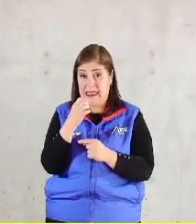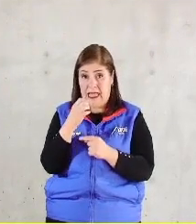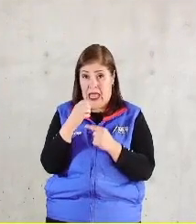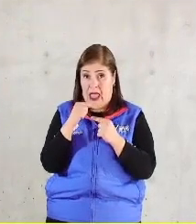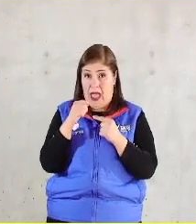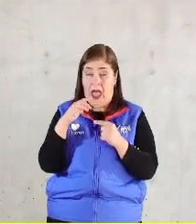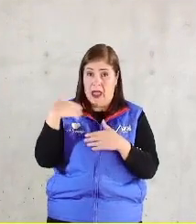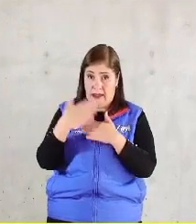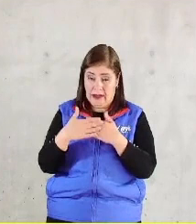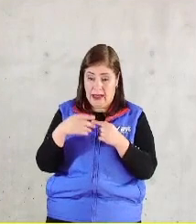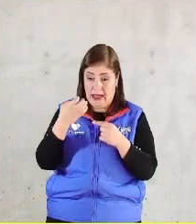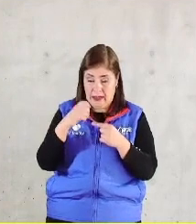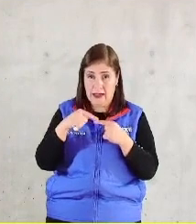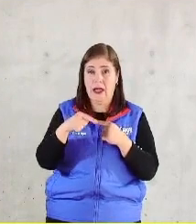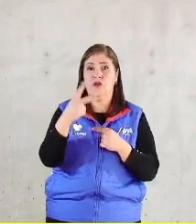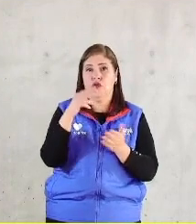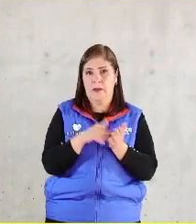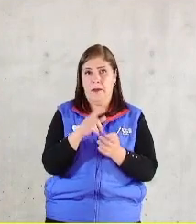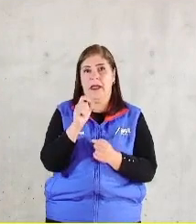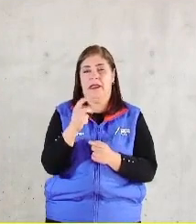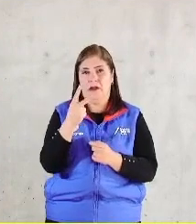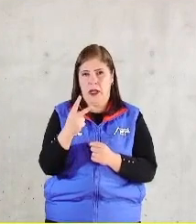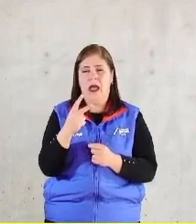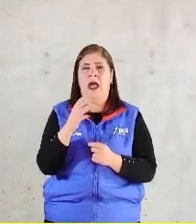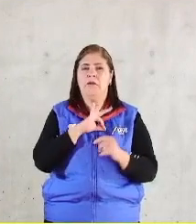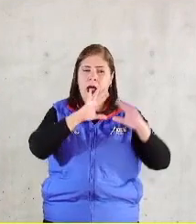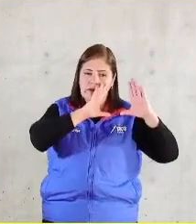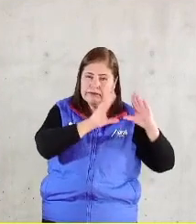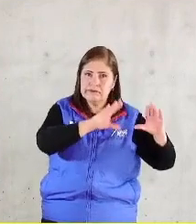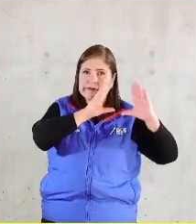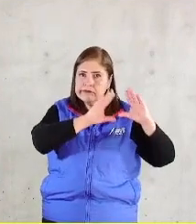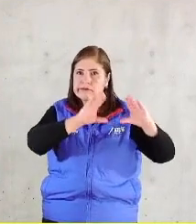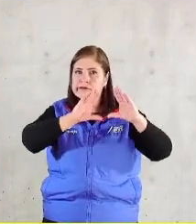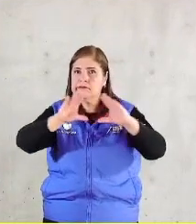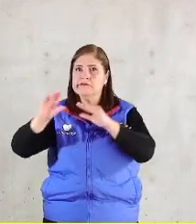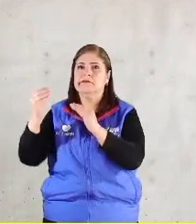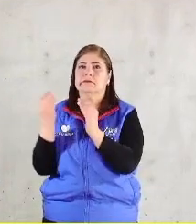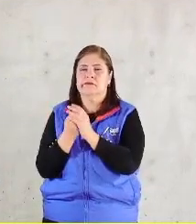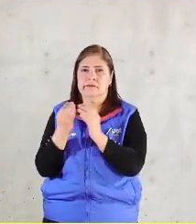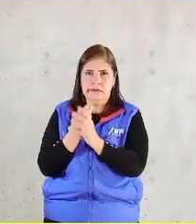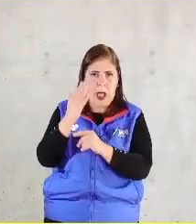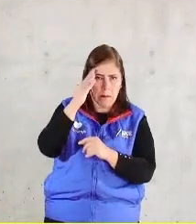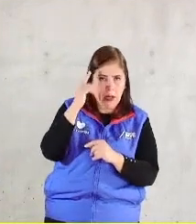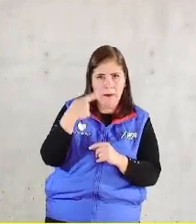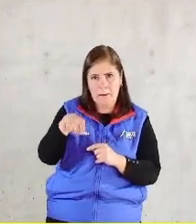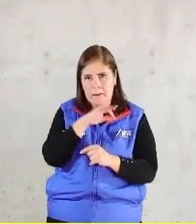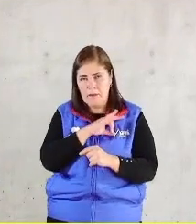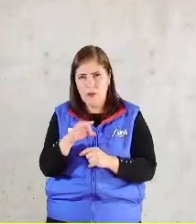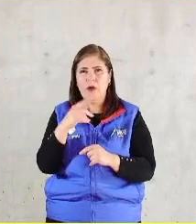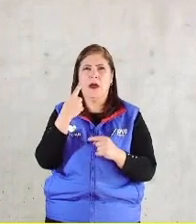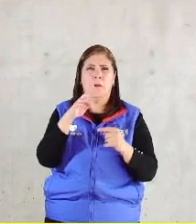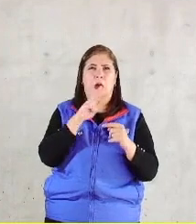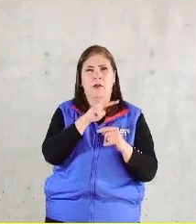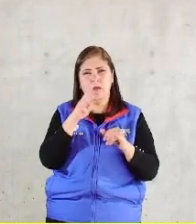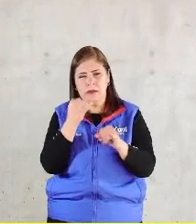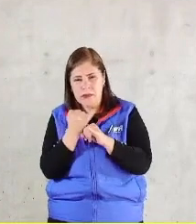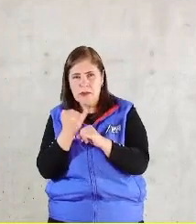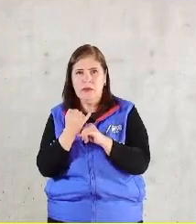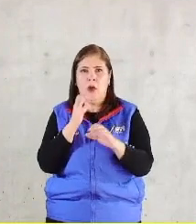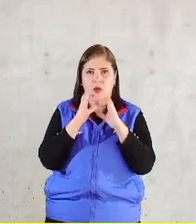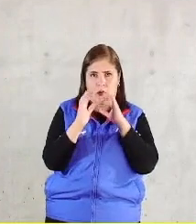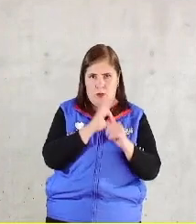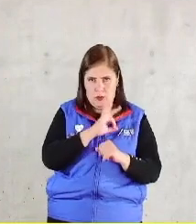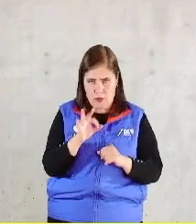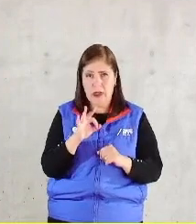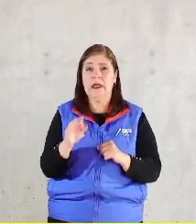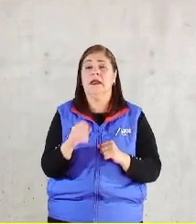convocatoria de pymes de 2022 se realizarán capacitaciones de manera síncrona y asíncrona a través de plataformas de comunicación. Y en